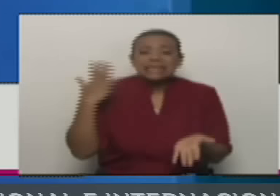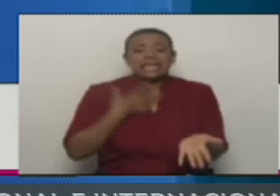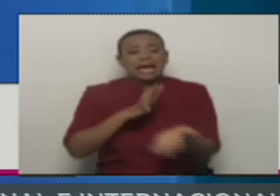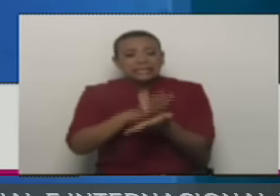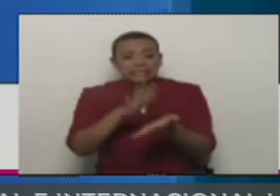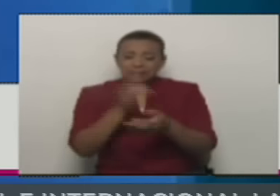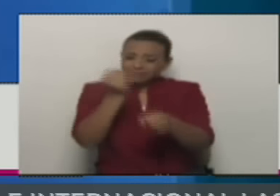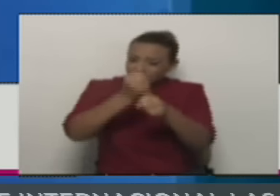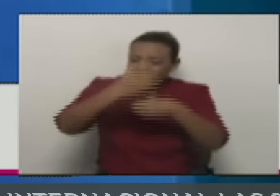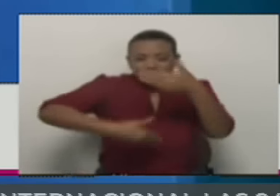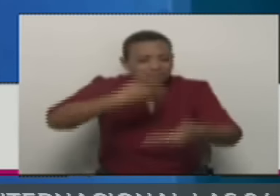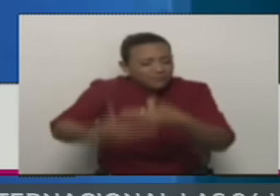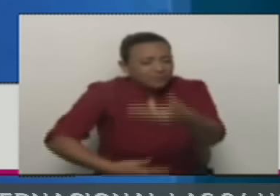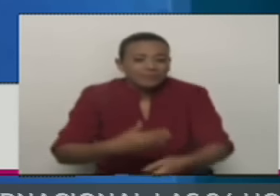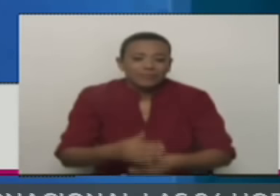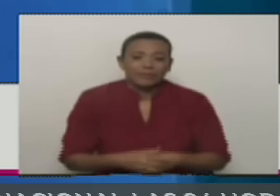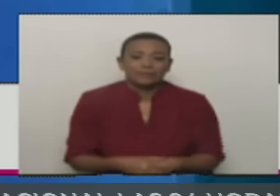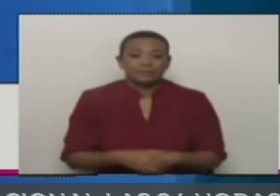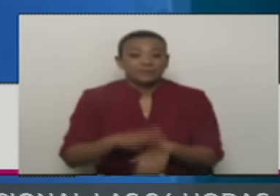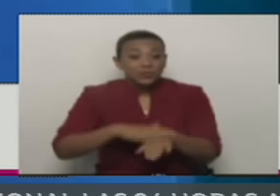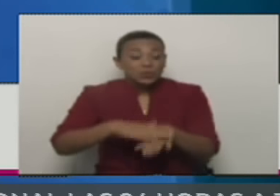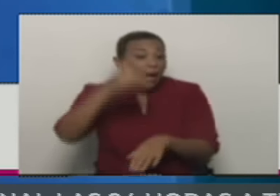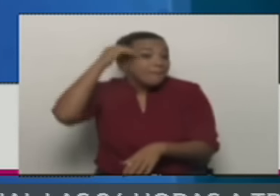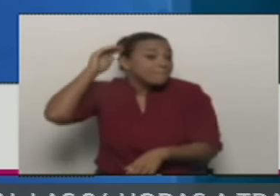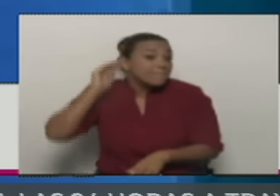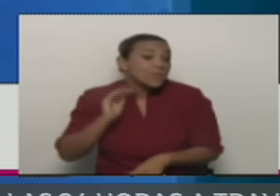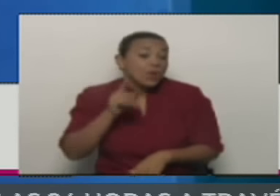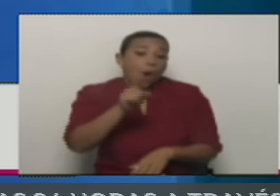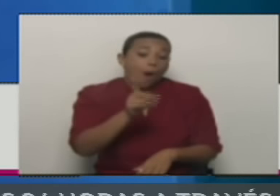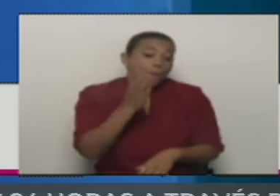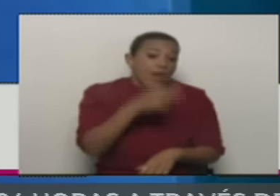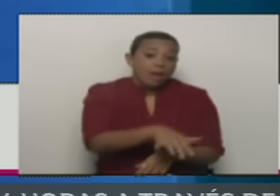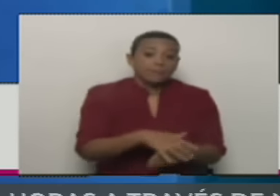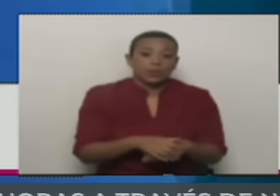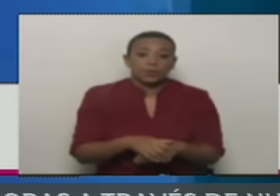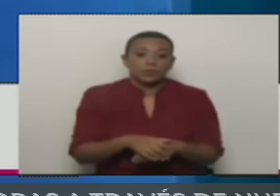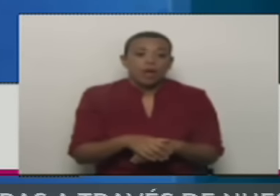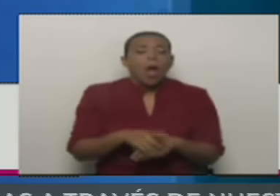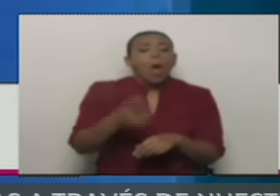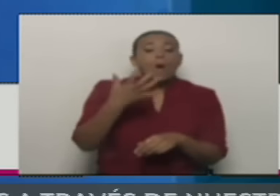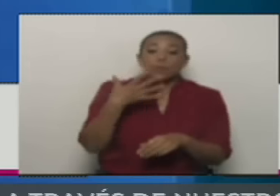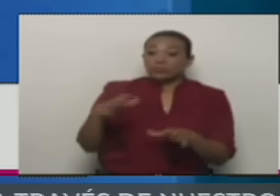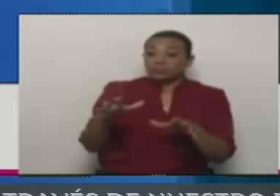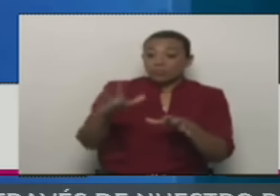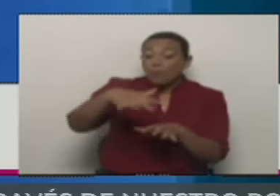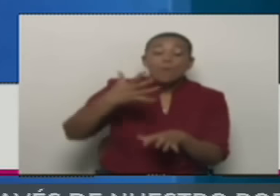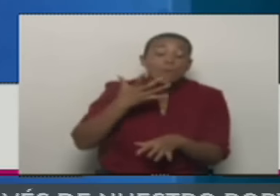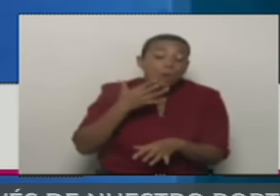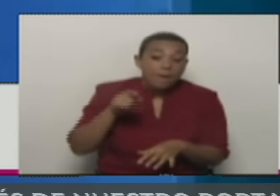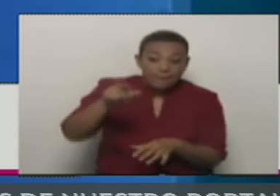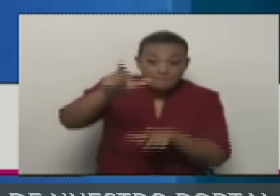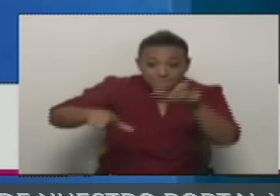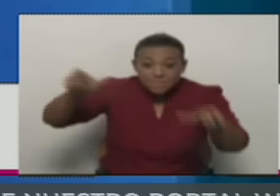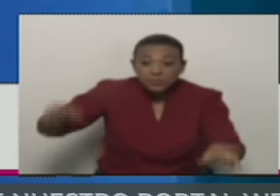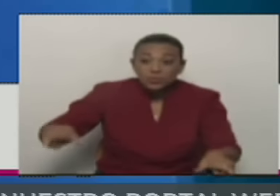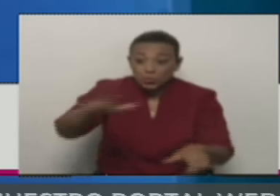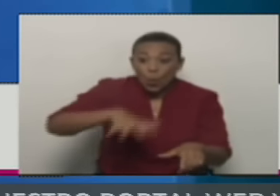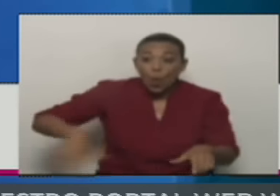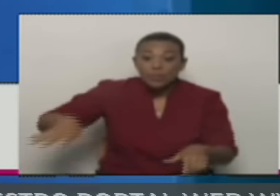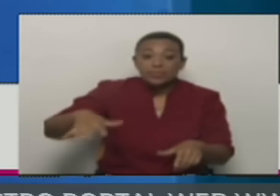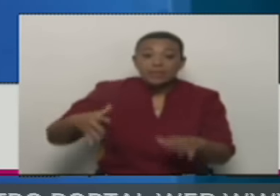trabajar. Fíjese esta señora de clase media, que en un municipio opositor, el municipio de San Diego,